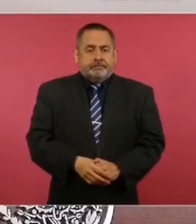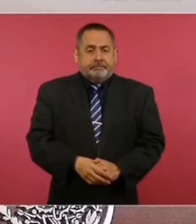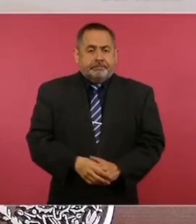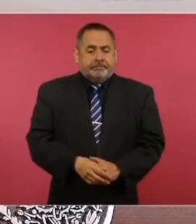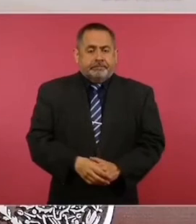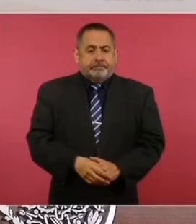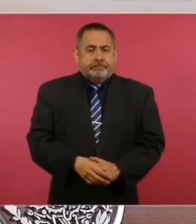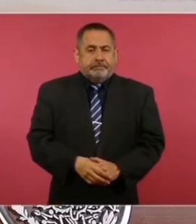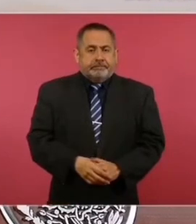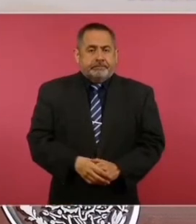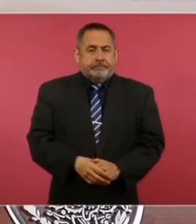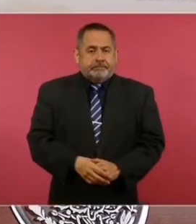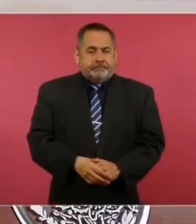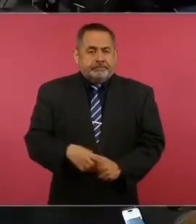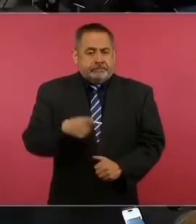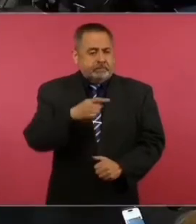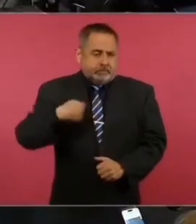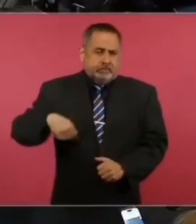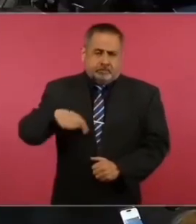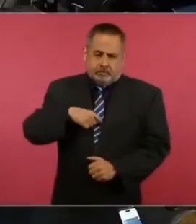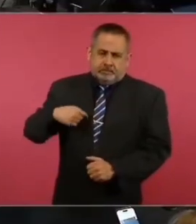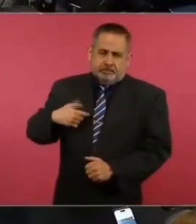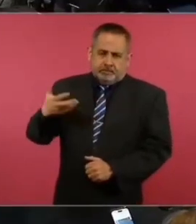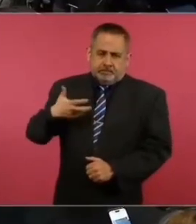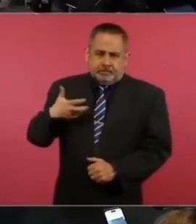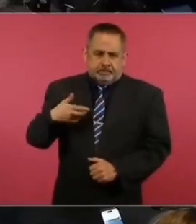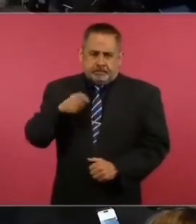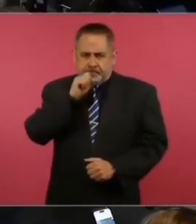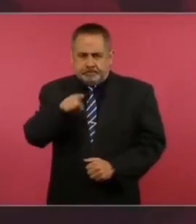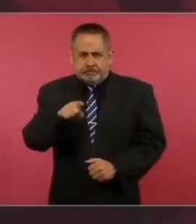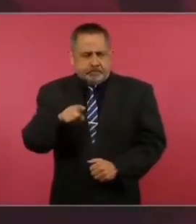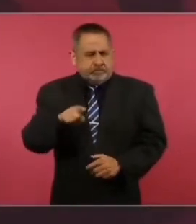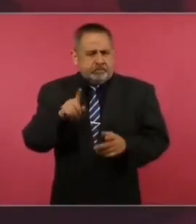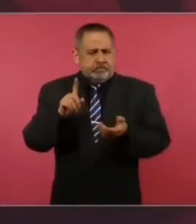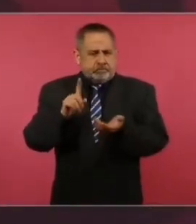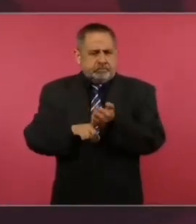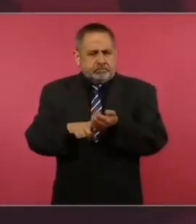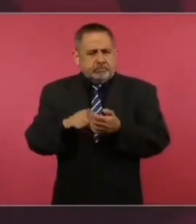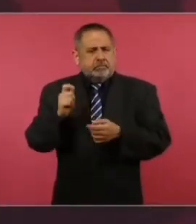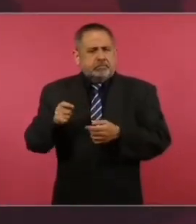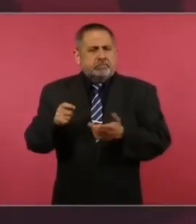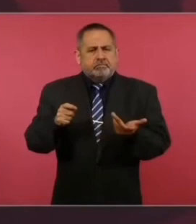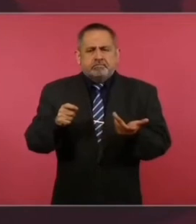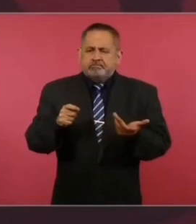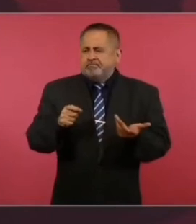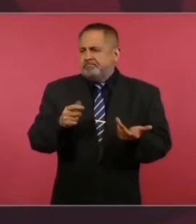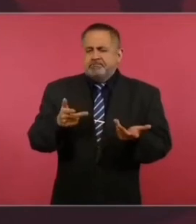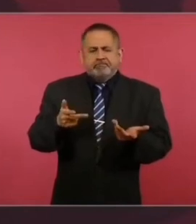se hizo de parte nuestra pues una